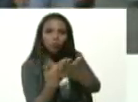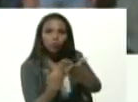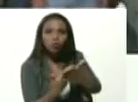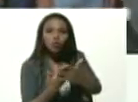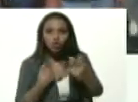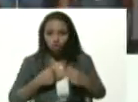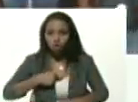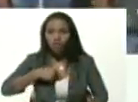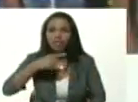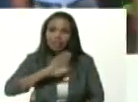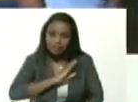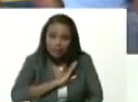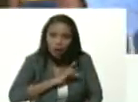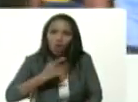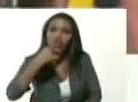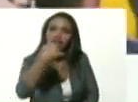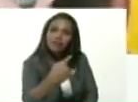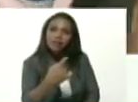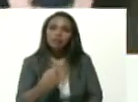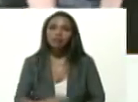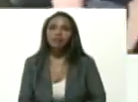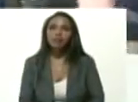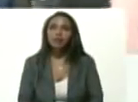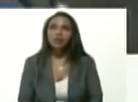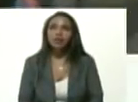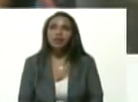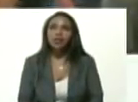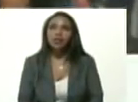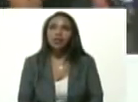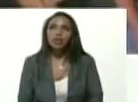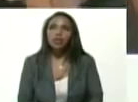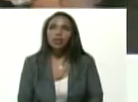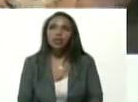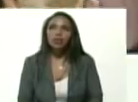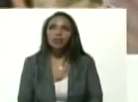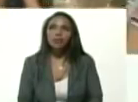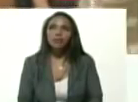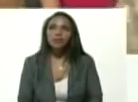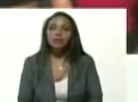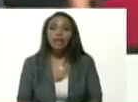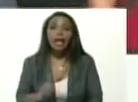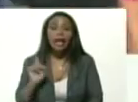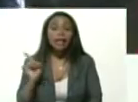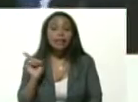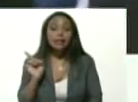tengo que decirlo, en medio de esta